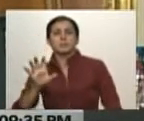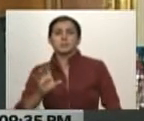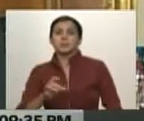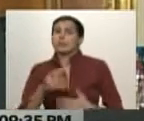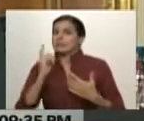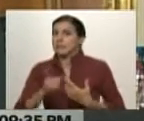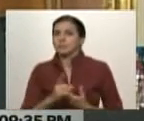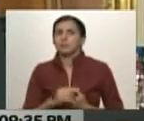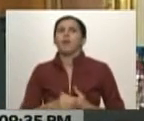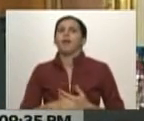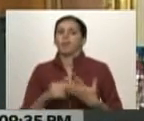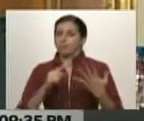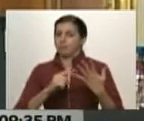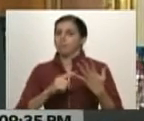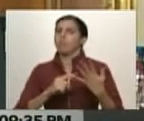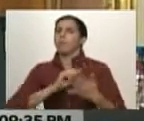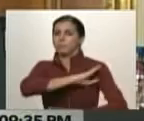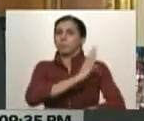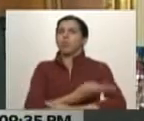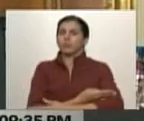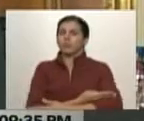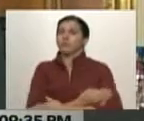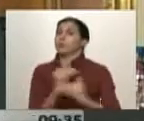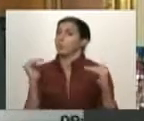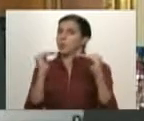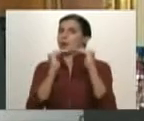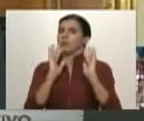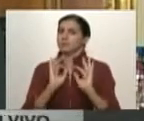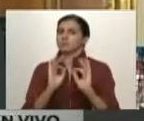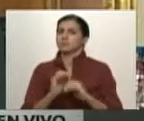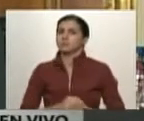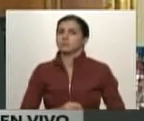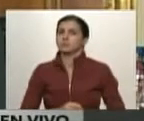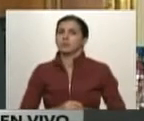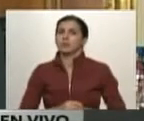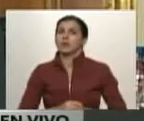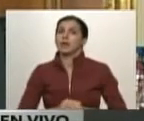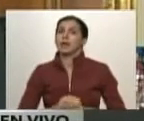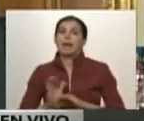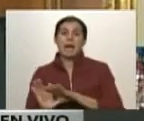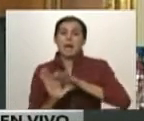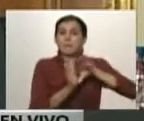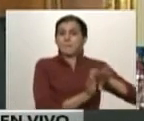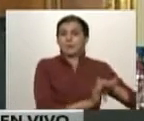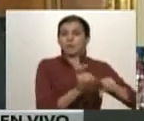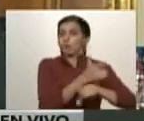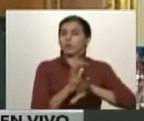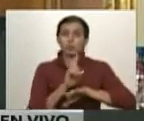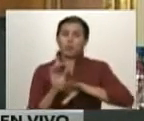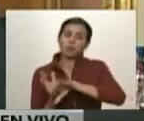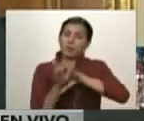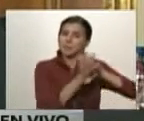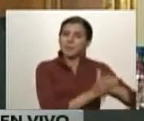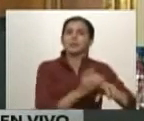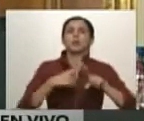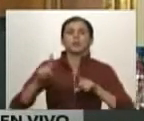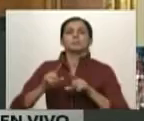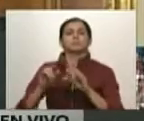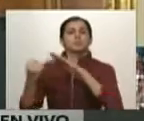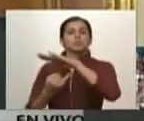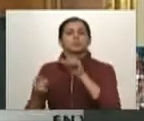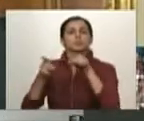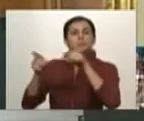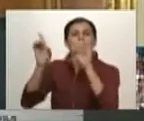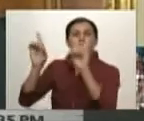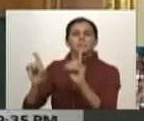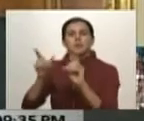tan importante y de tanto nivel que garantice que la democracia tenga su capacidad para consultarse y para decidir